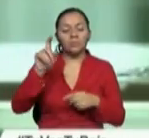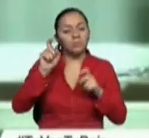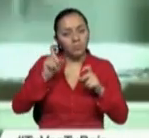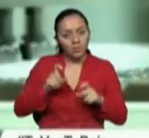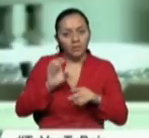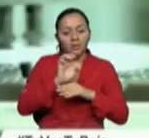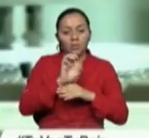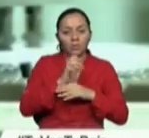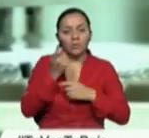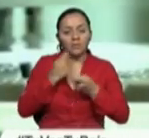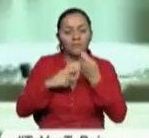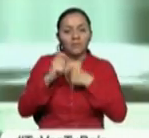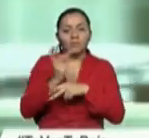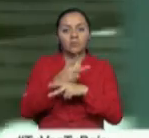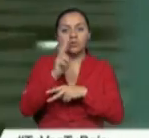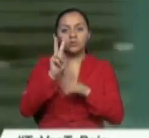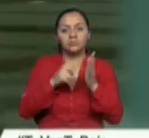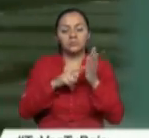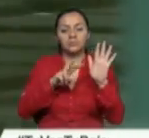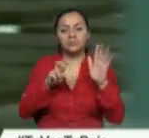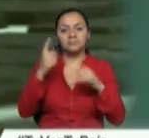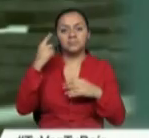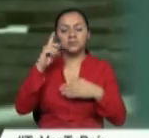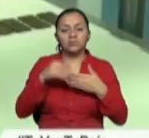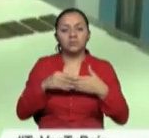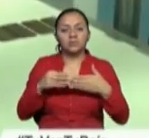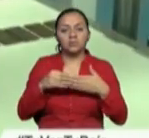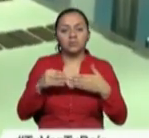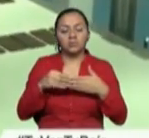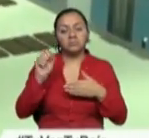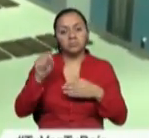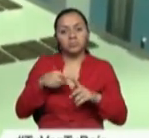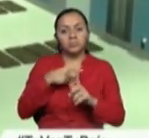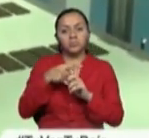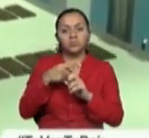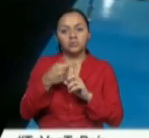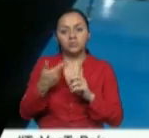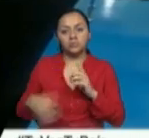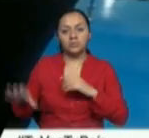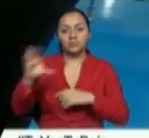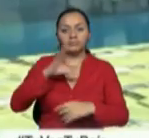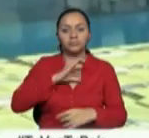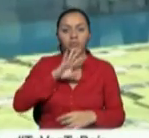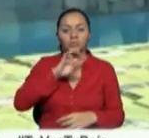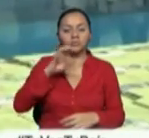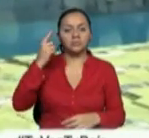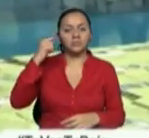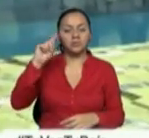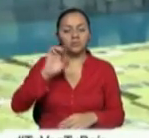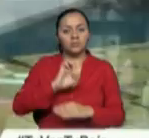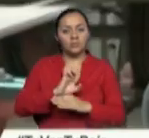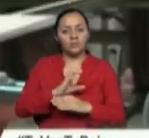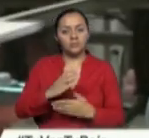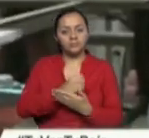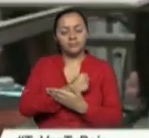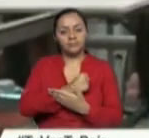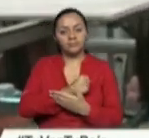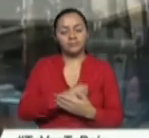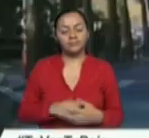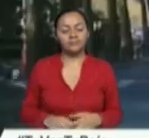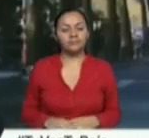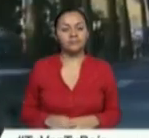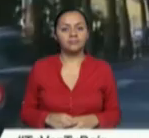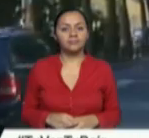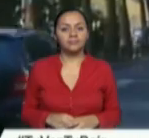Ecuador exportar 2700 millones de dólares con un saldo favorable de 400 millones para la economía ecuatoriana Catherine